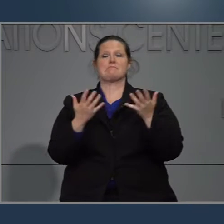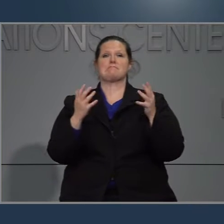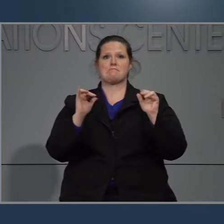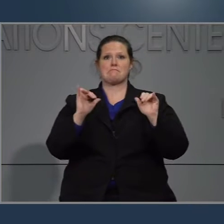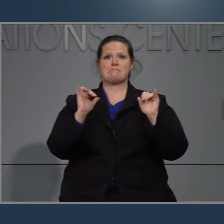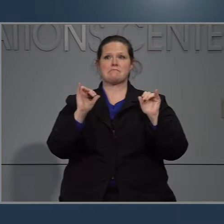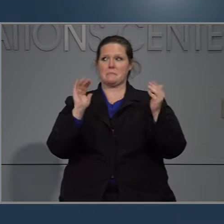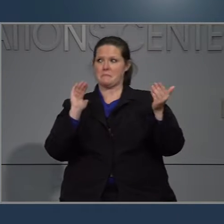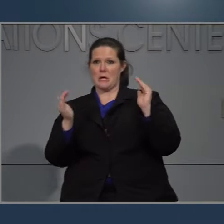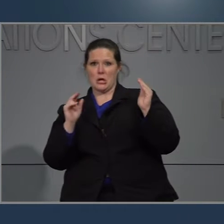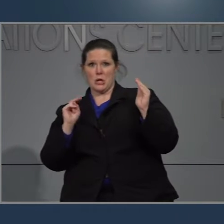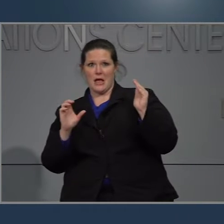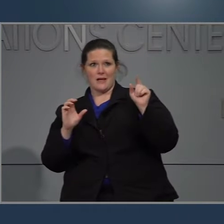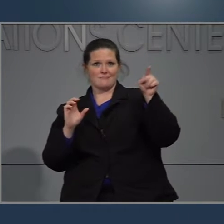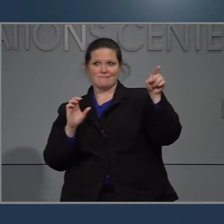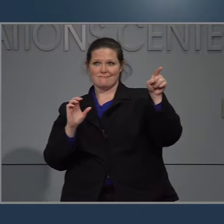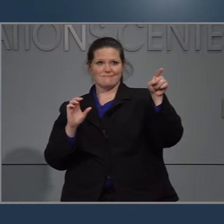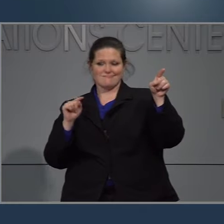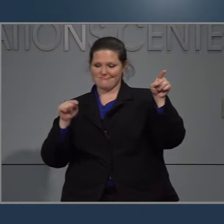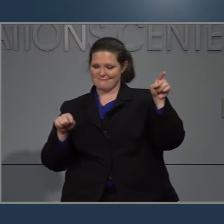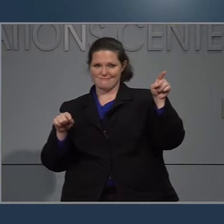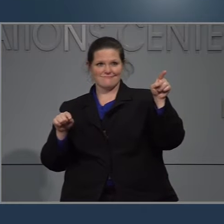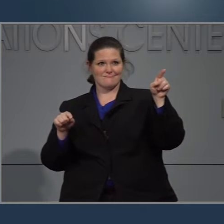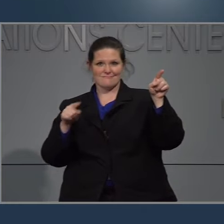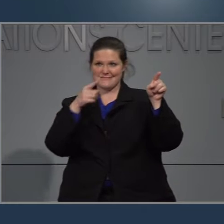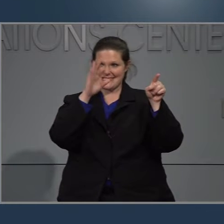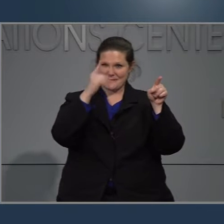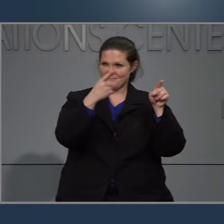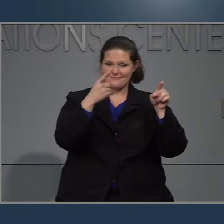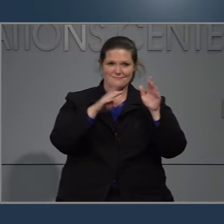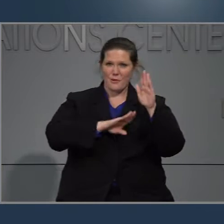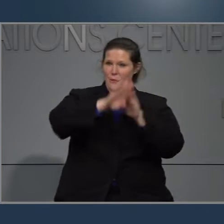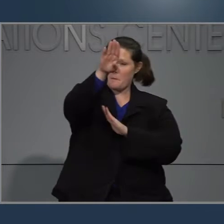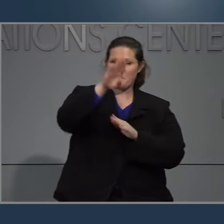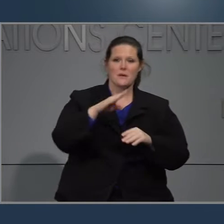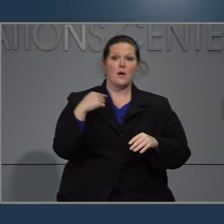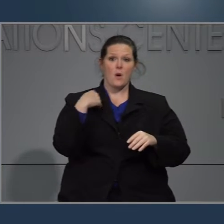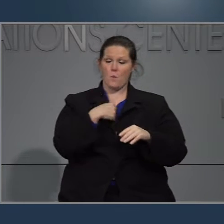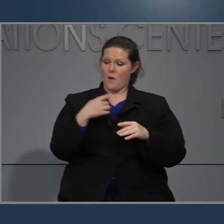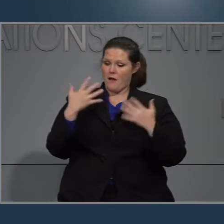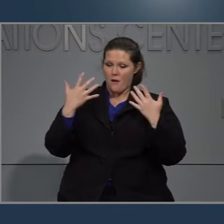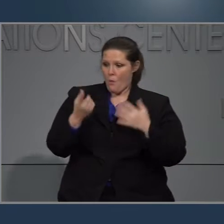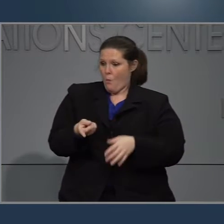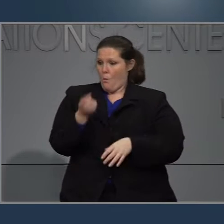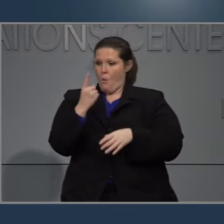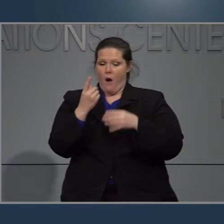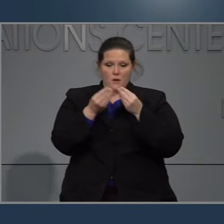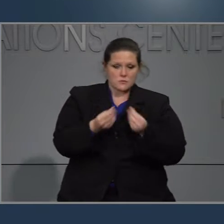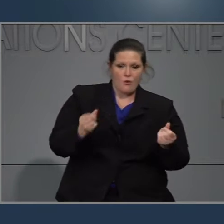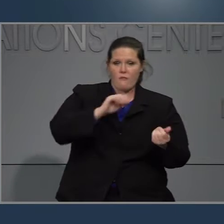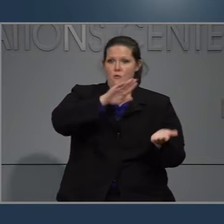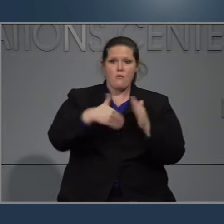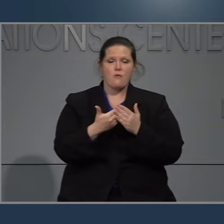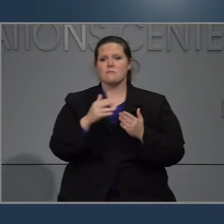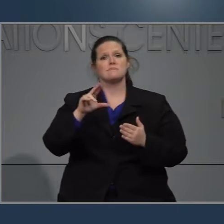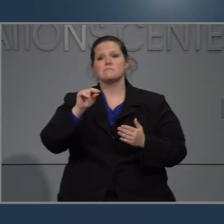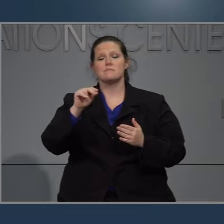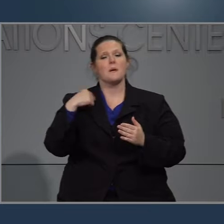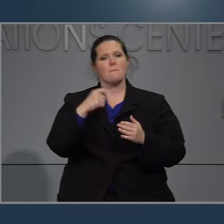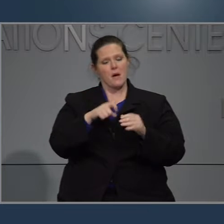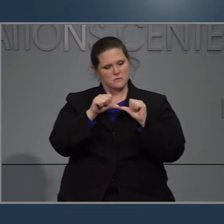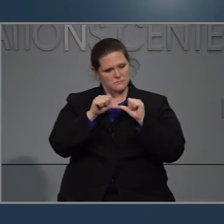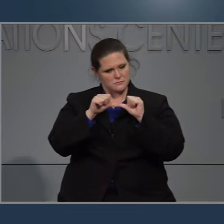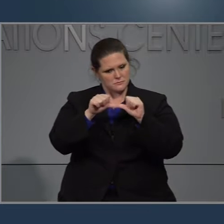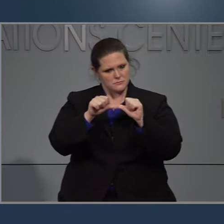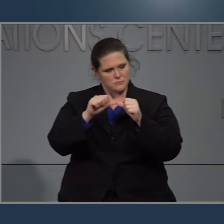de que este virus no se acaba todo de un golpe. Requiere trabajo consistente y continuo para bajar la propagación de COVID-19.